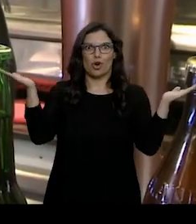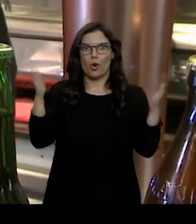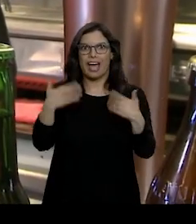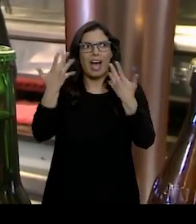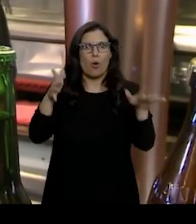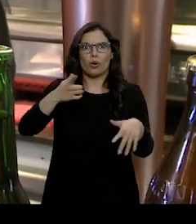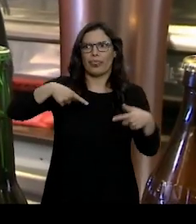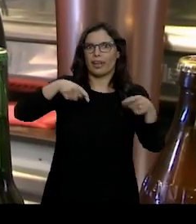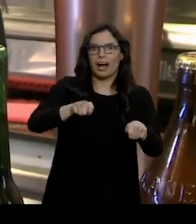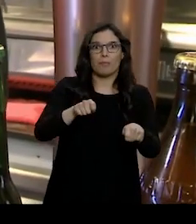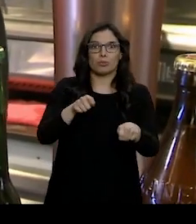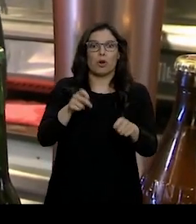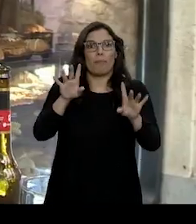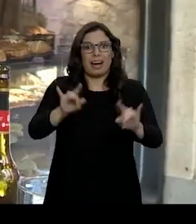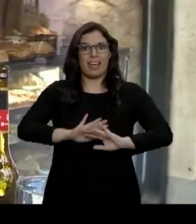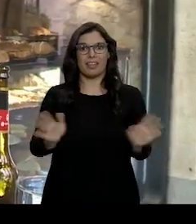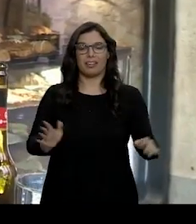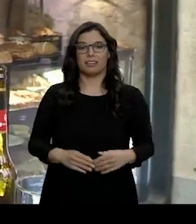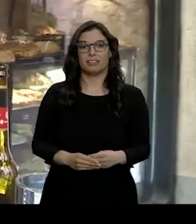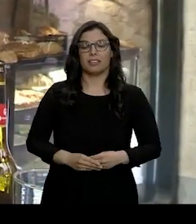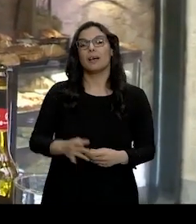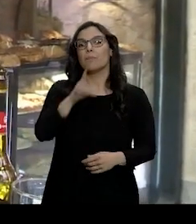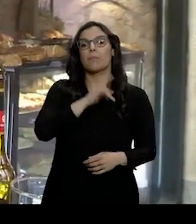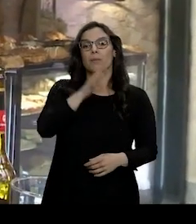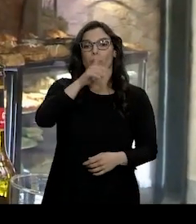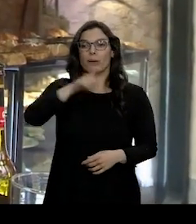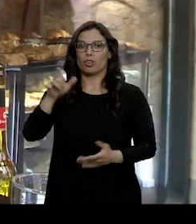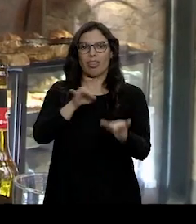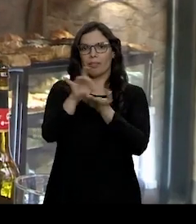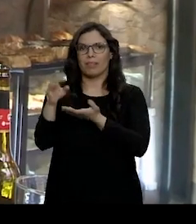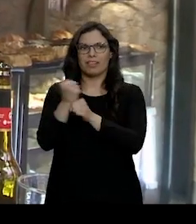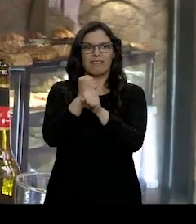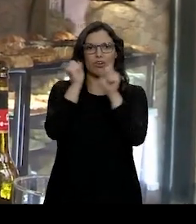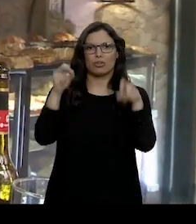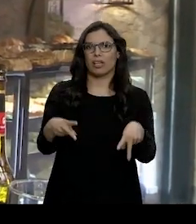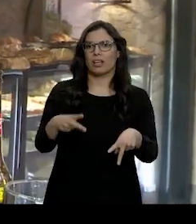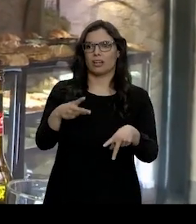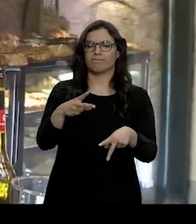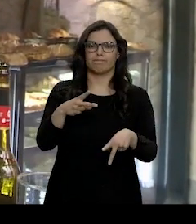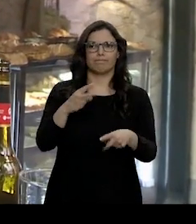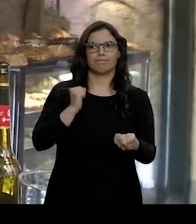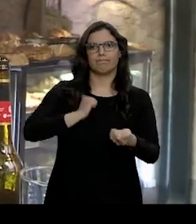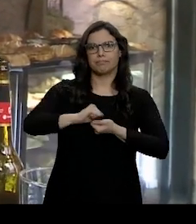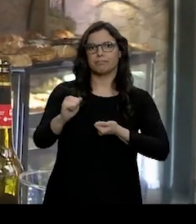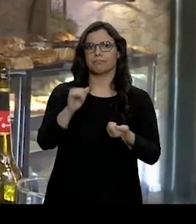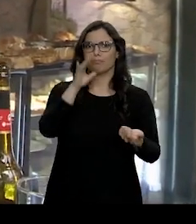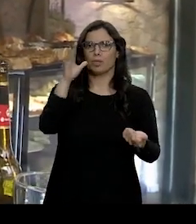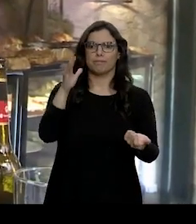estamos cerrando prácticamente para nada. Mal, porque hay mucha gente que se ha quedado sin trabajo, que se ha quedado realmente fastidiado por esto